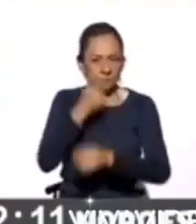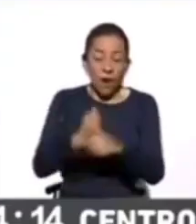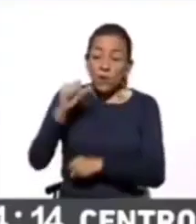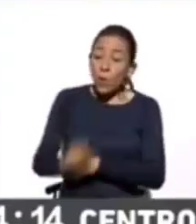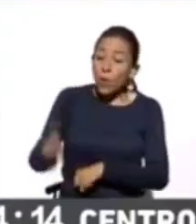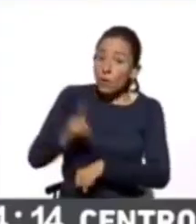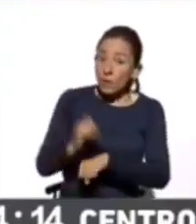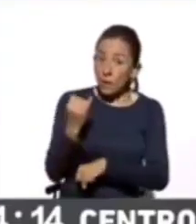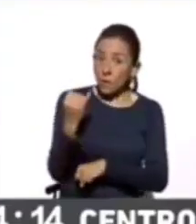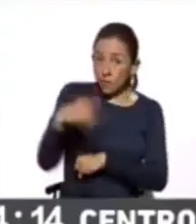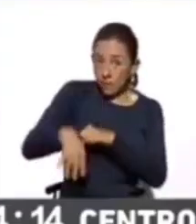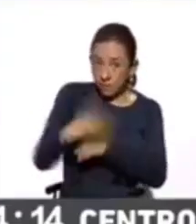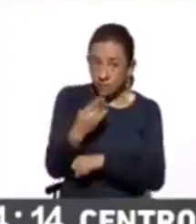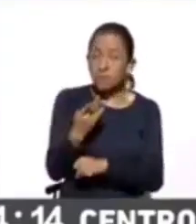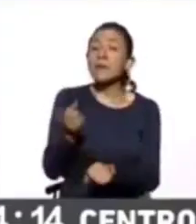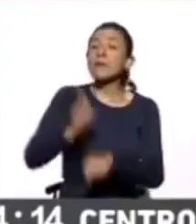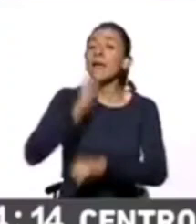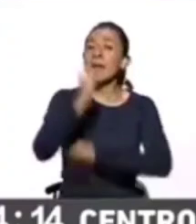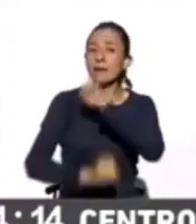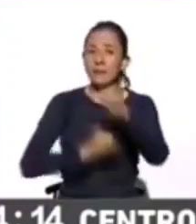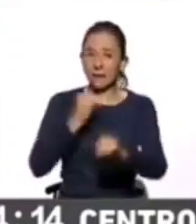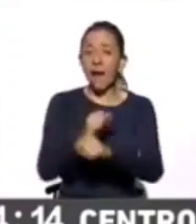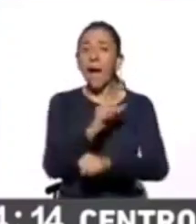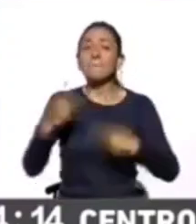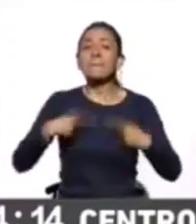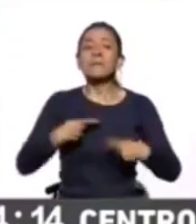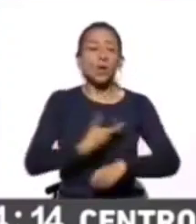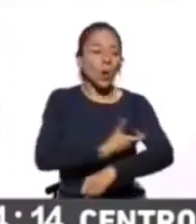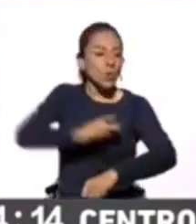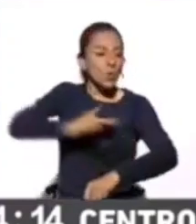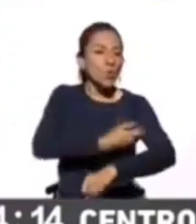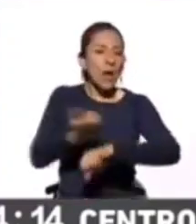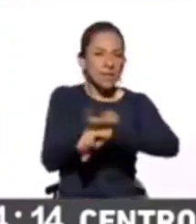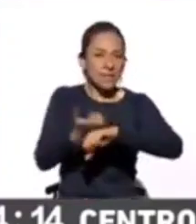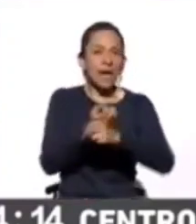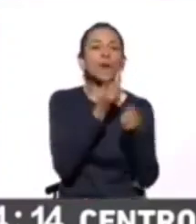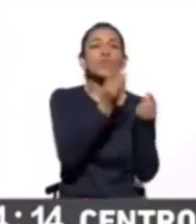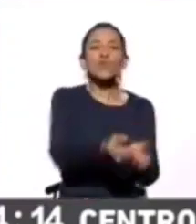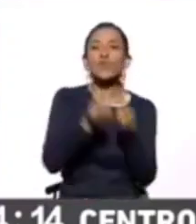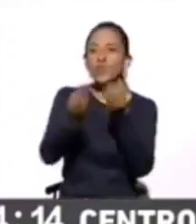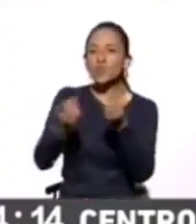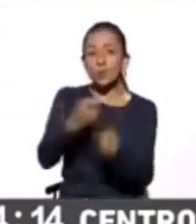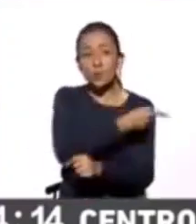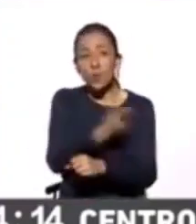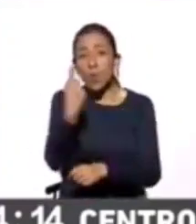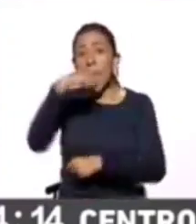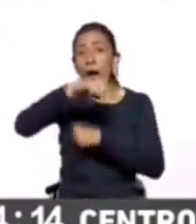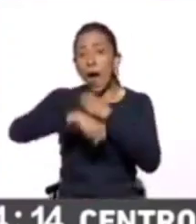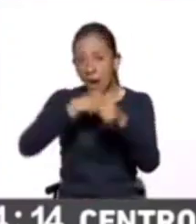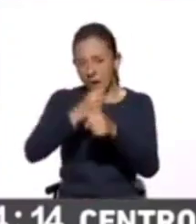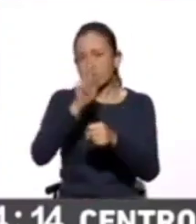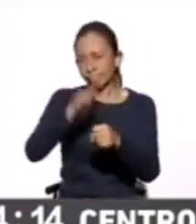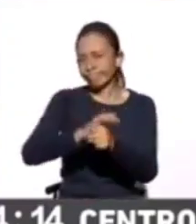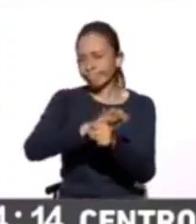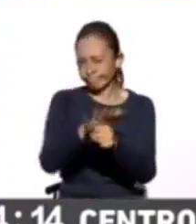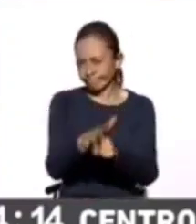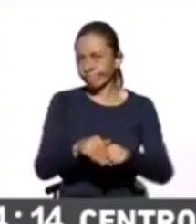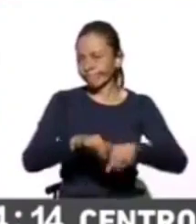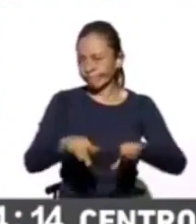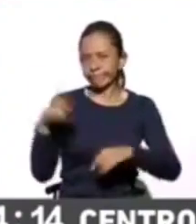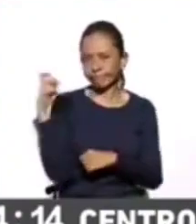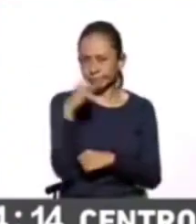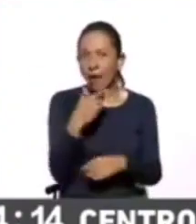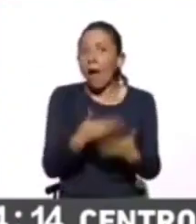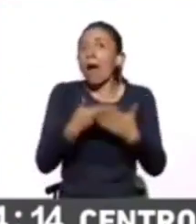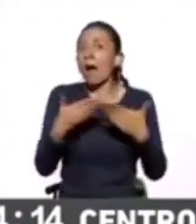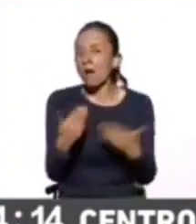de Rogelio Nacional del donante de sangre. Después de más de un año muy difícil a nivel sanitario, ahora el reto es conseguir nuevos donantes